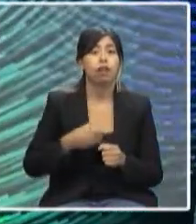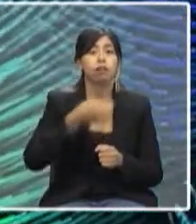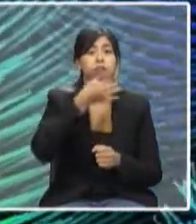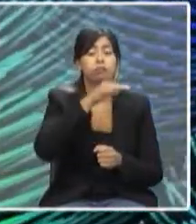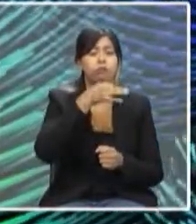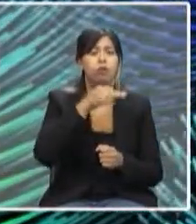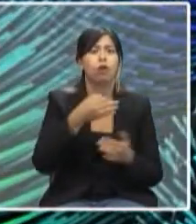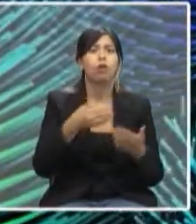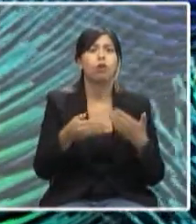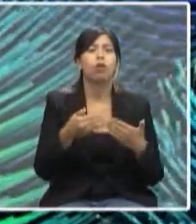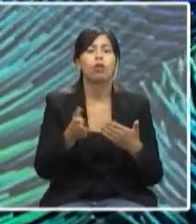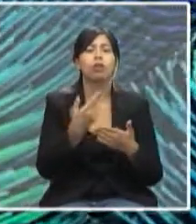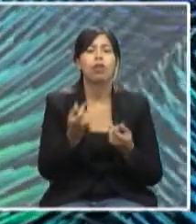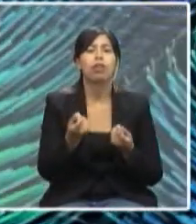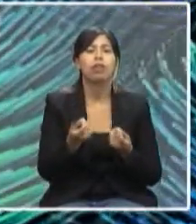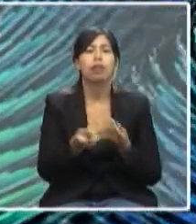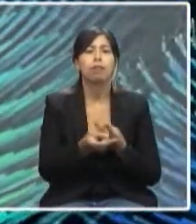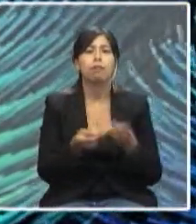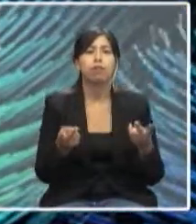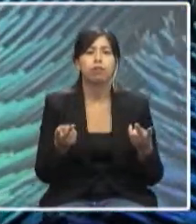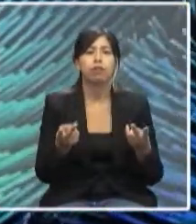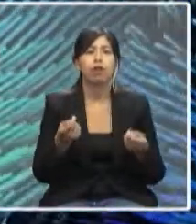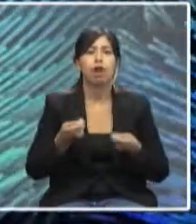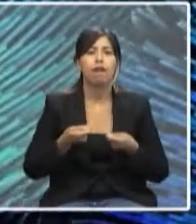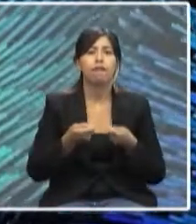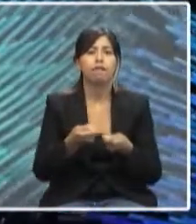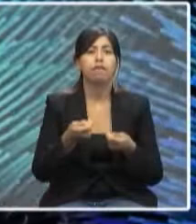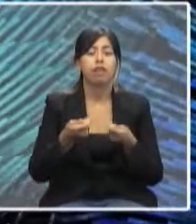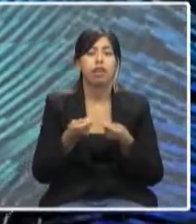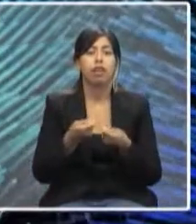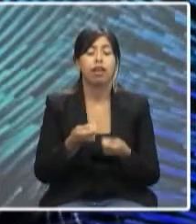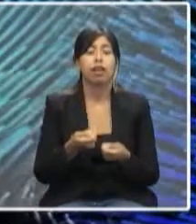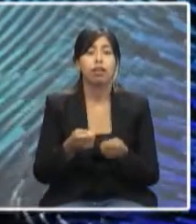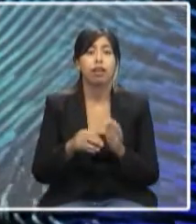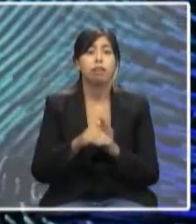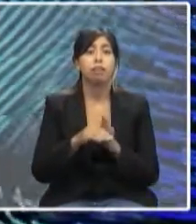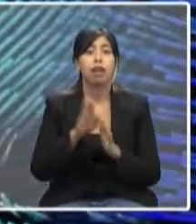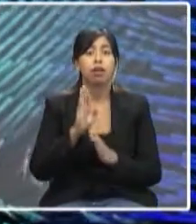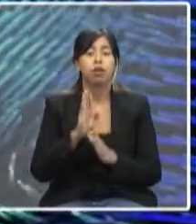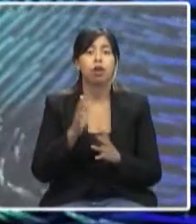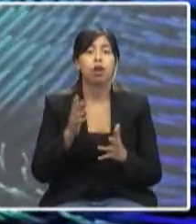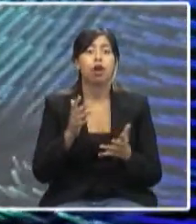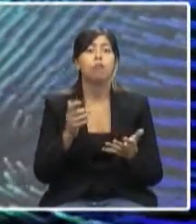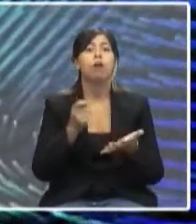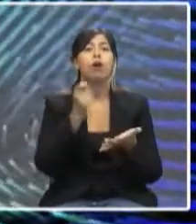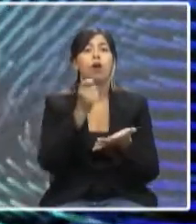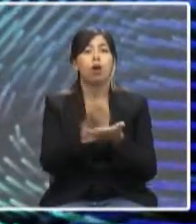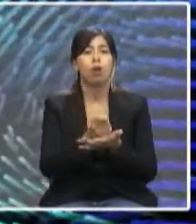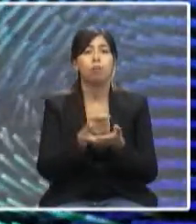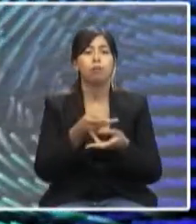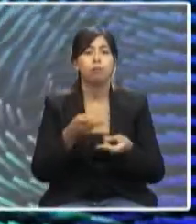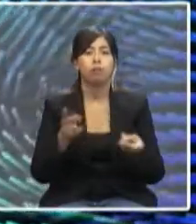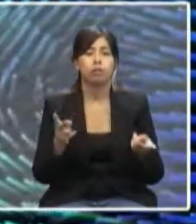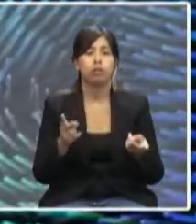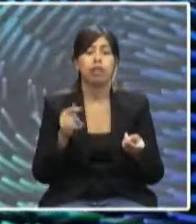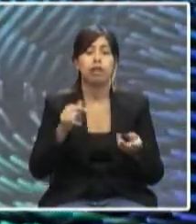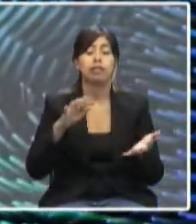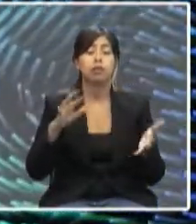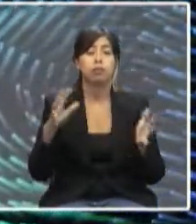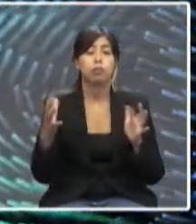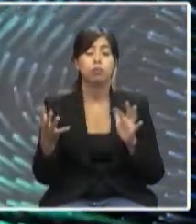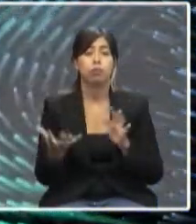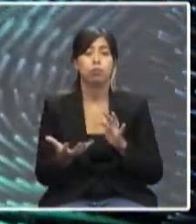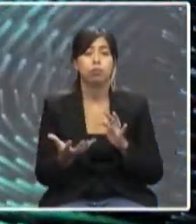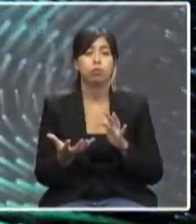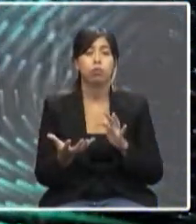dinero público. La mayor forma de inversión de dinero público es a través de las compras públicas, y las compras públicas en el mundo entero